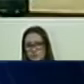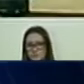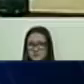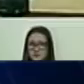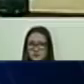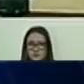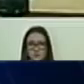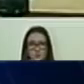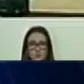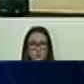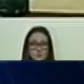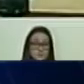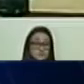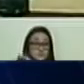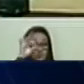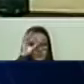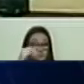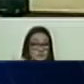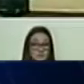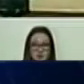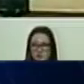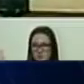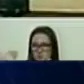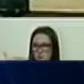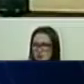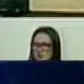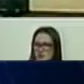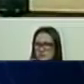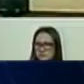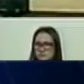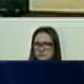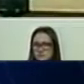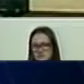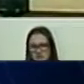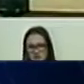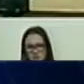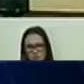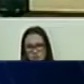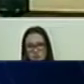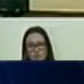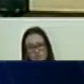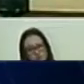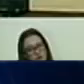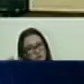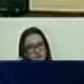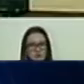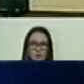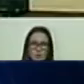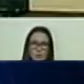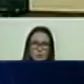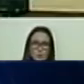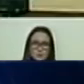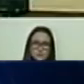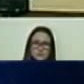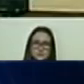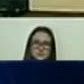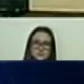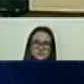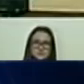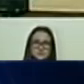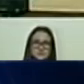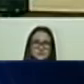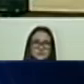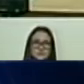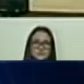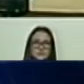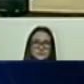Yo no sé si al final tendrá algún asesor que le abra la luz del entendimiento. Venezuela, en todo caso, no